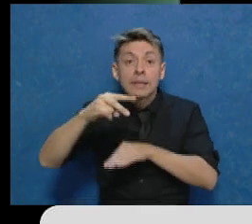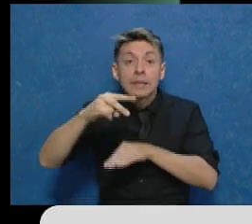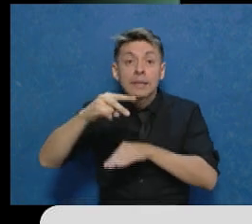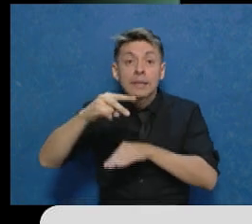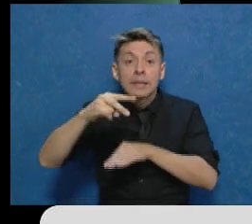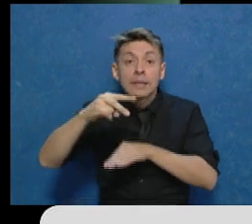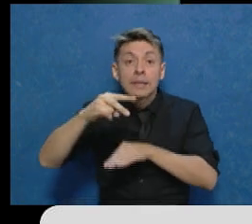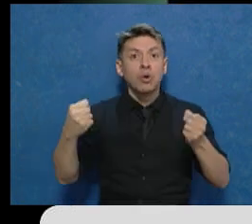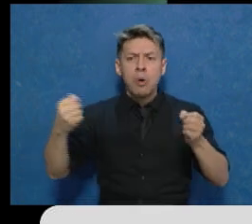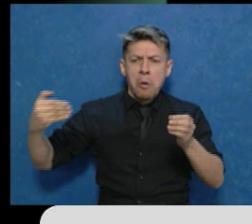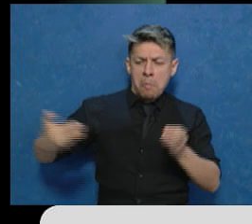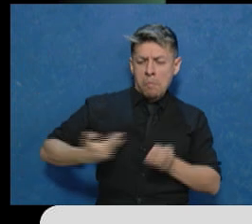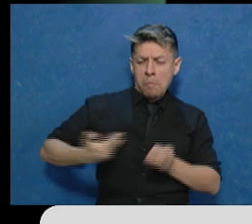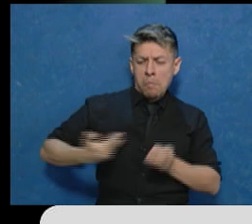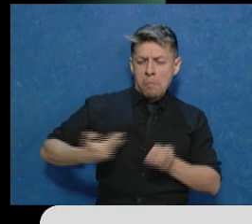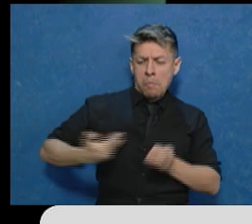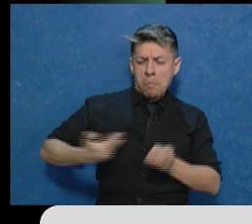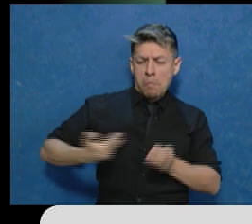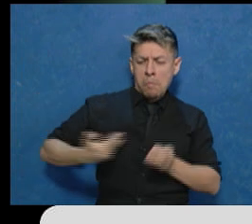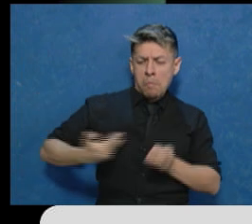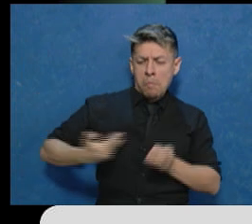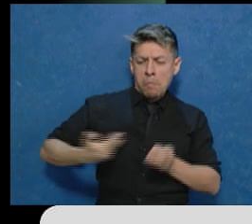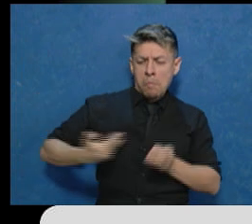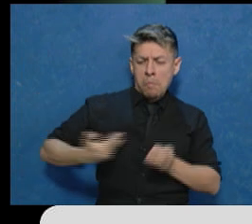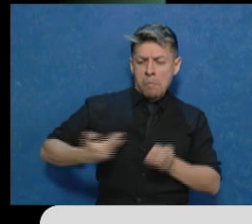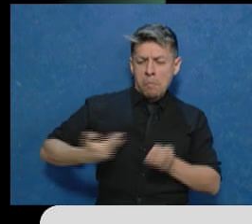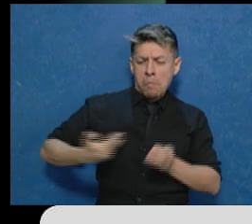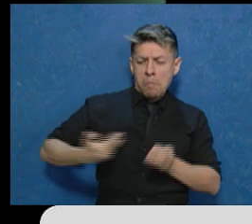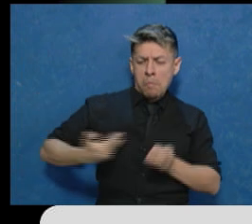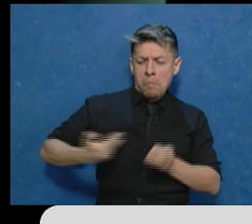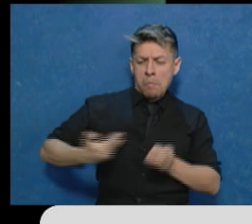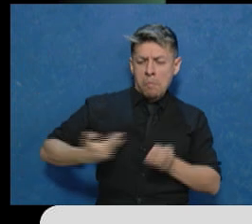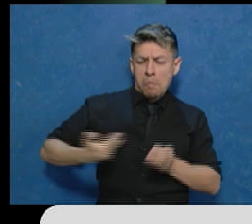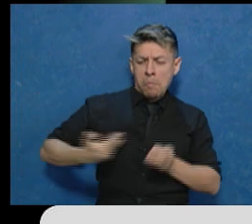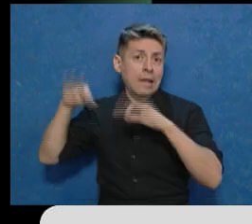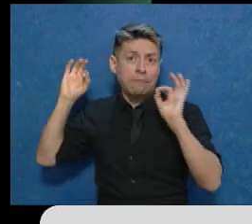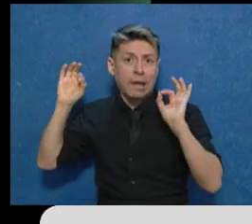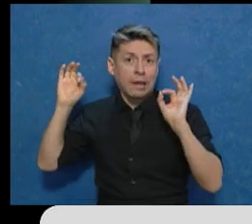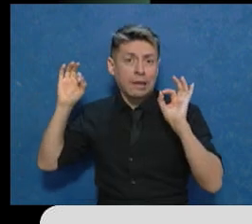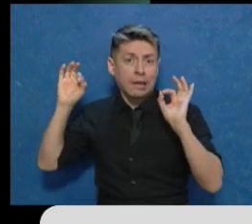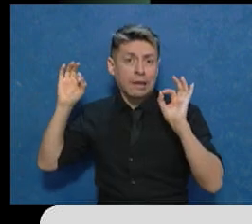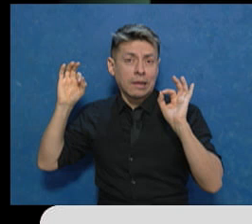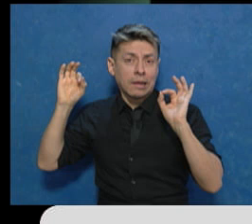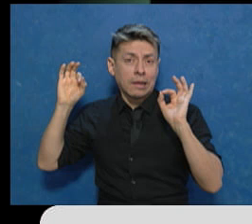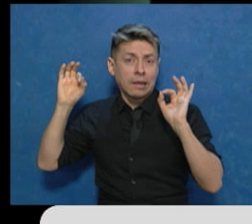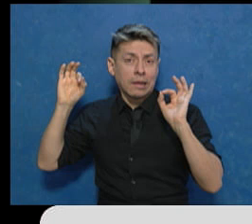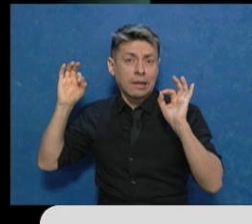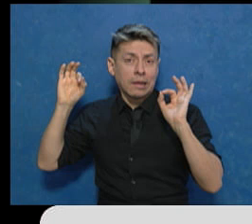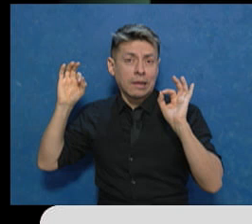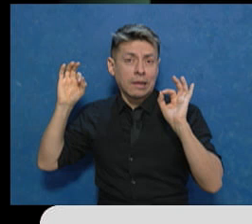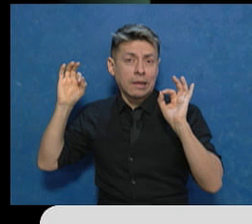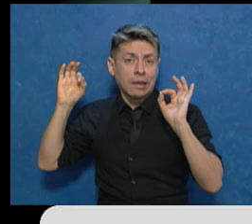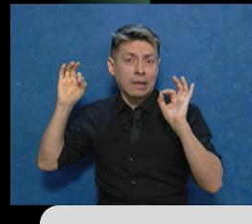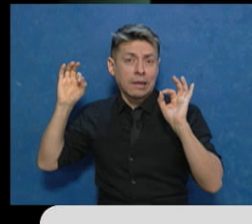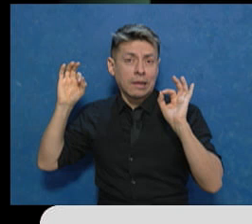ese lugar, atropelló a Estela, no así a su hija, que alcanzó a salvarse porque tenía una distancia un poco